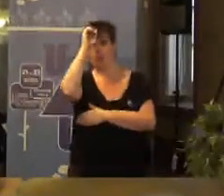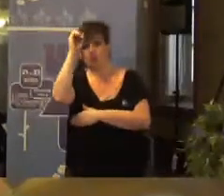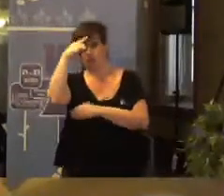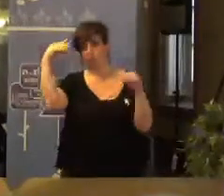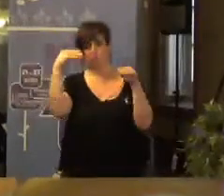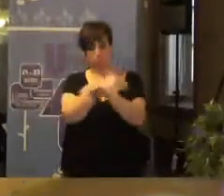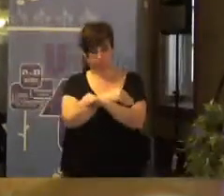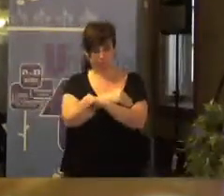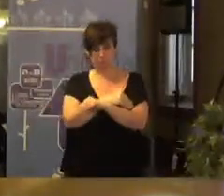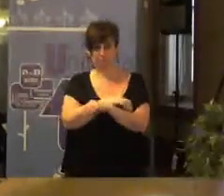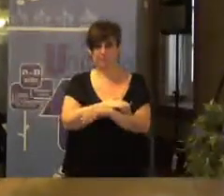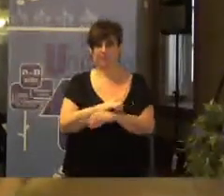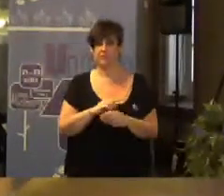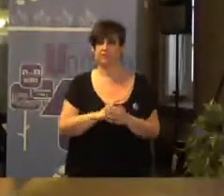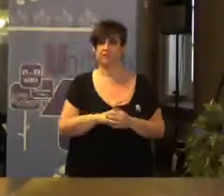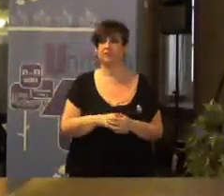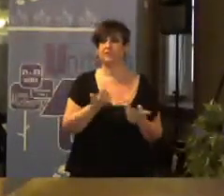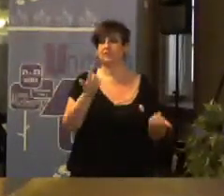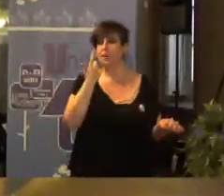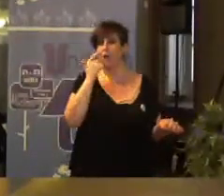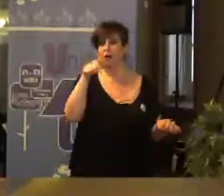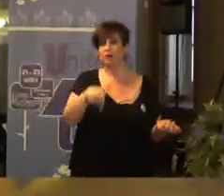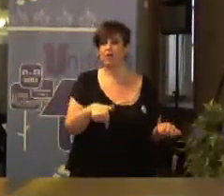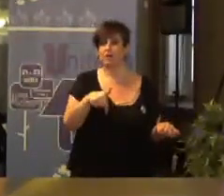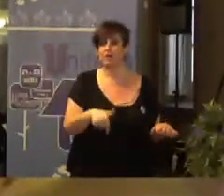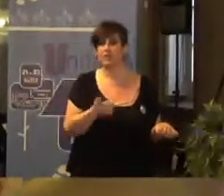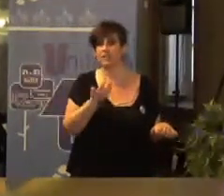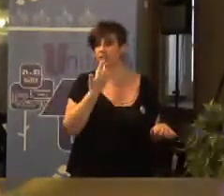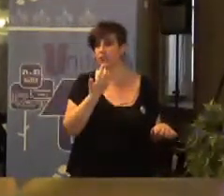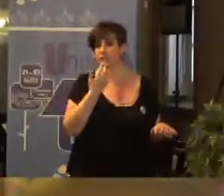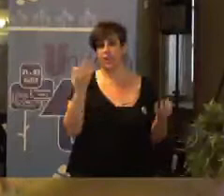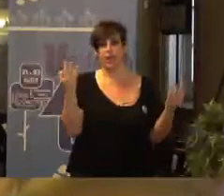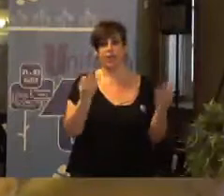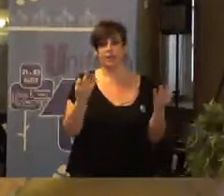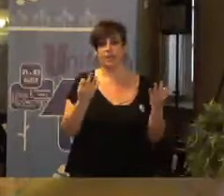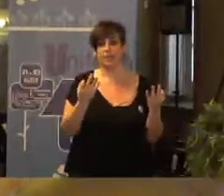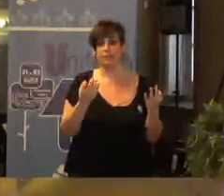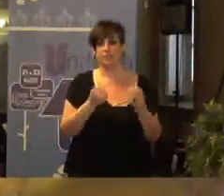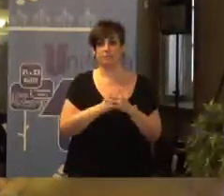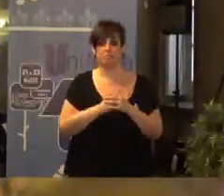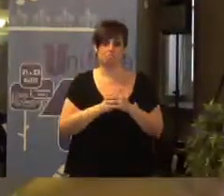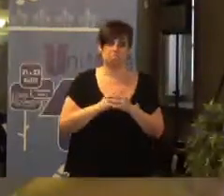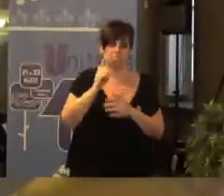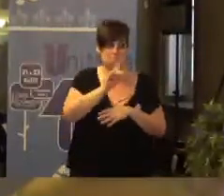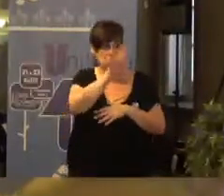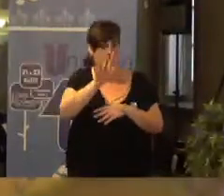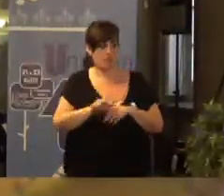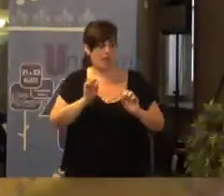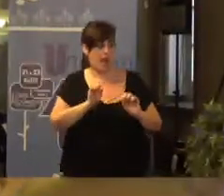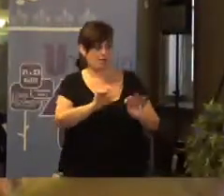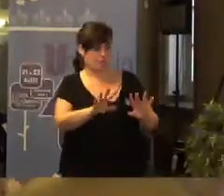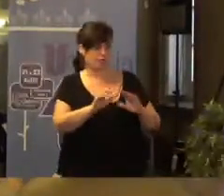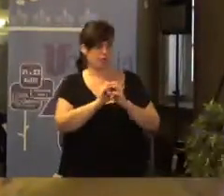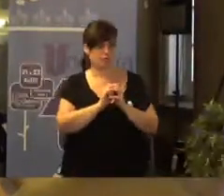non? Para que ese berro sella mayoritario socialmente ten que dar lugar a un abandono total ou un abandono moi grande